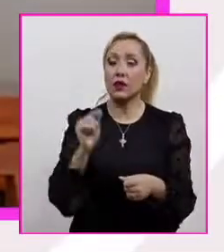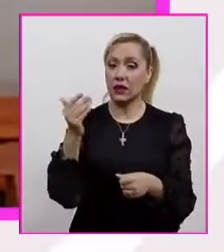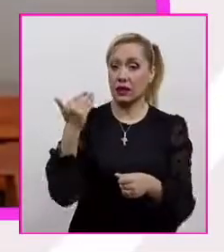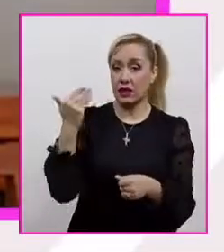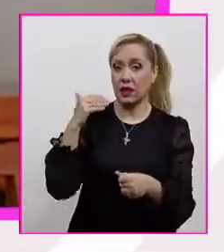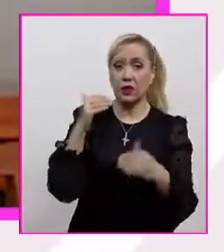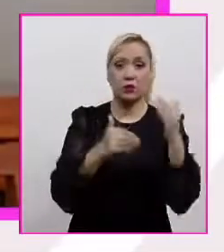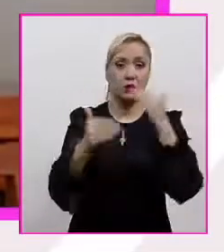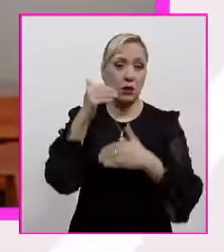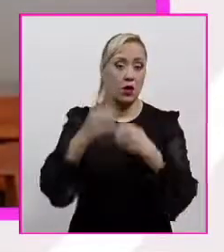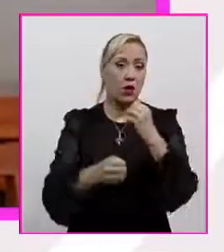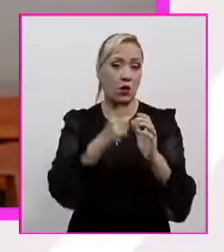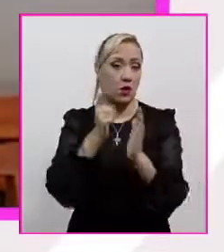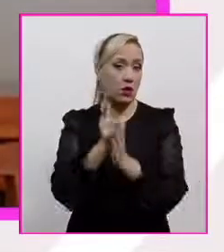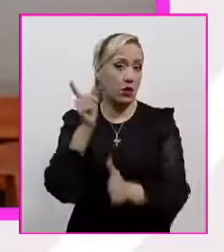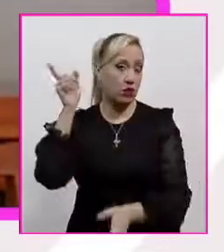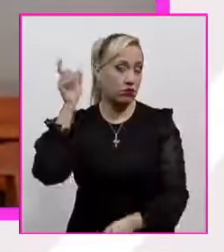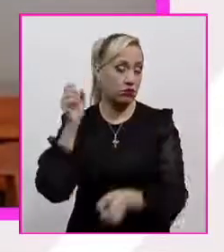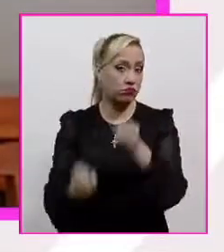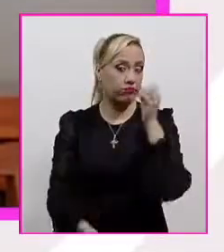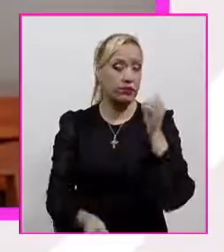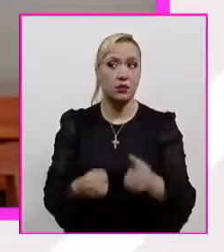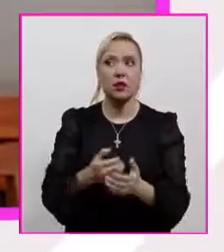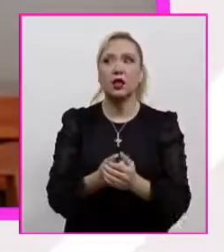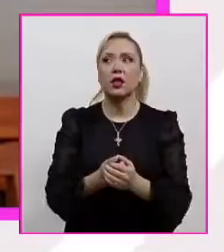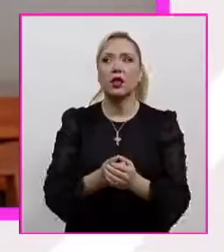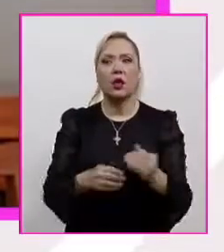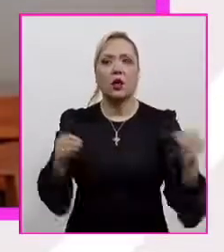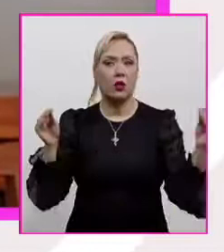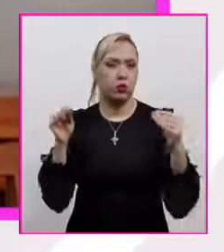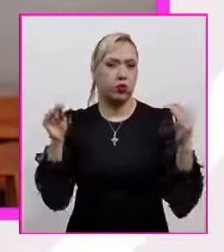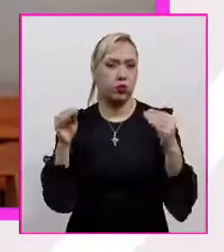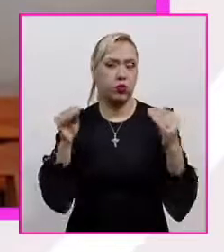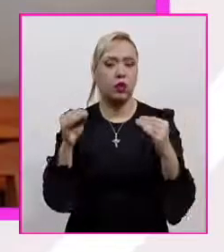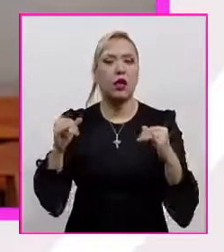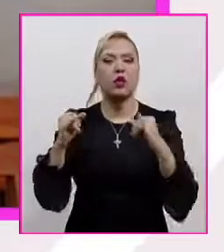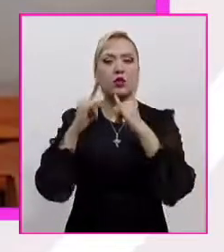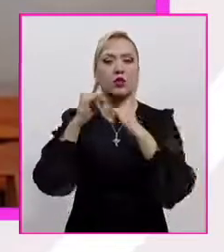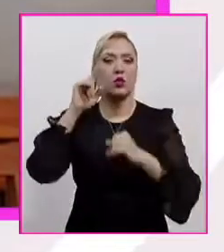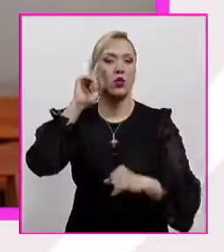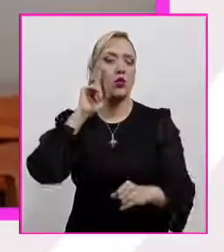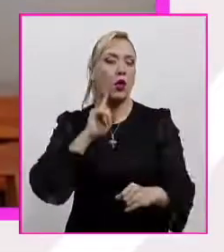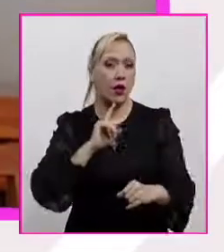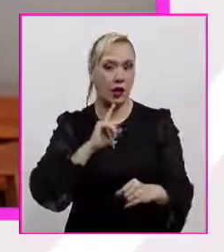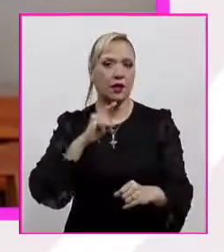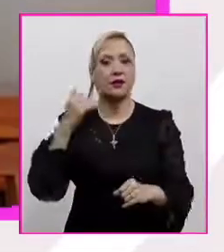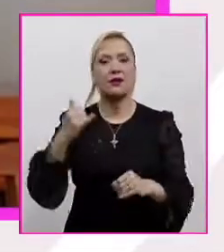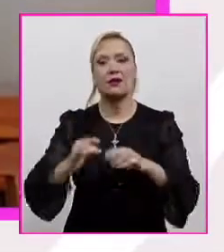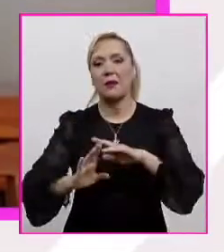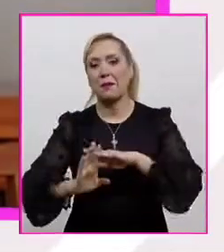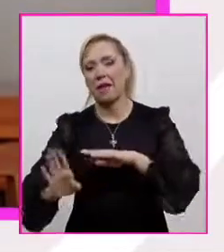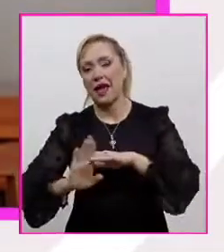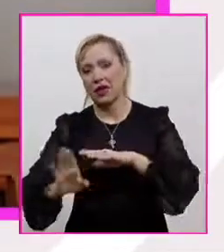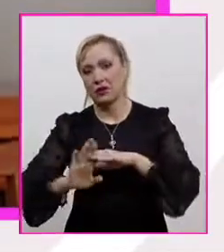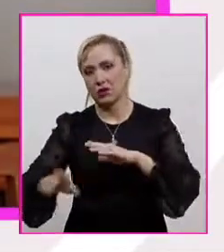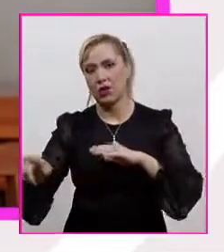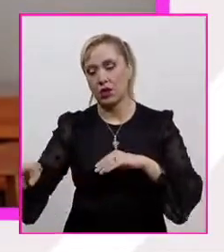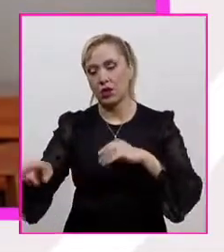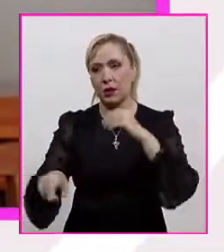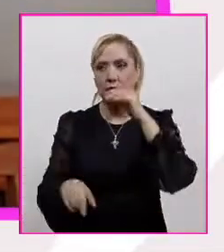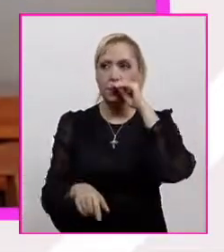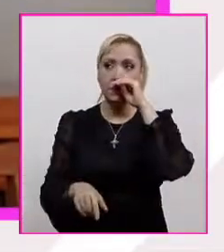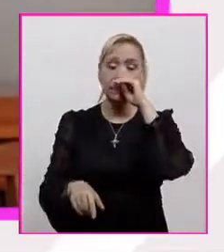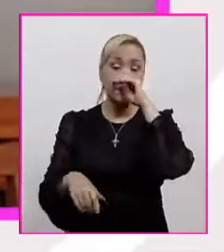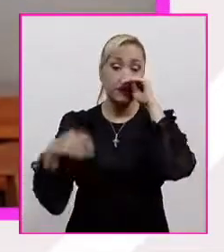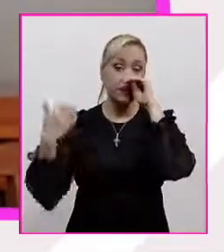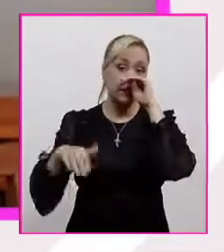a la Suprema Corte de Justicia de la Nación, litigado por IMUM y el Instituto de las Mujeres en la Migración, que es bien interesante porque relata el